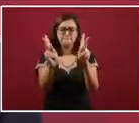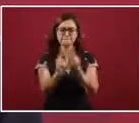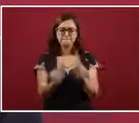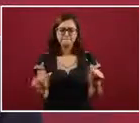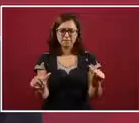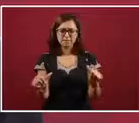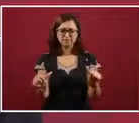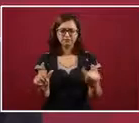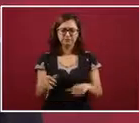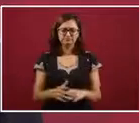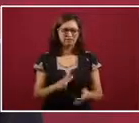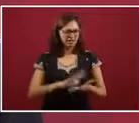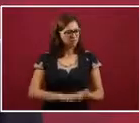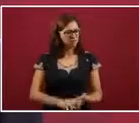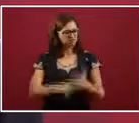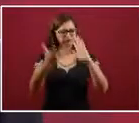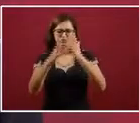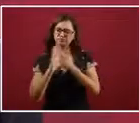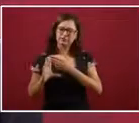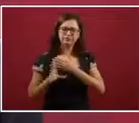y hacer a un lado la violencia.